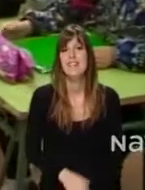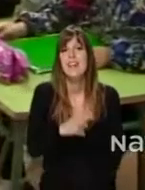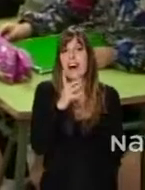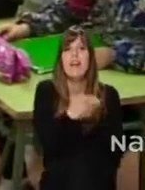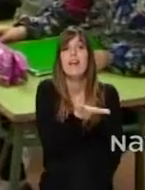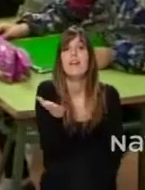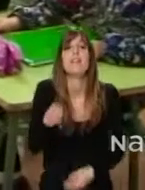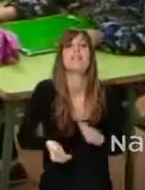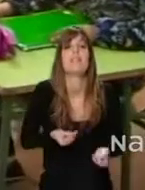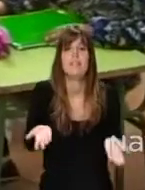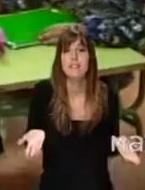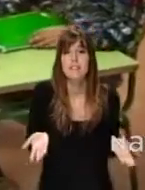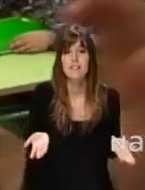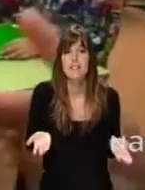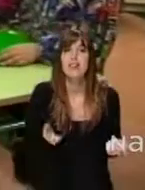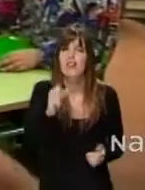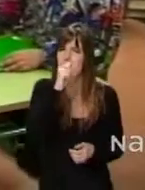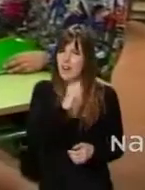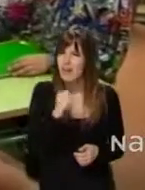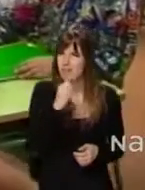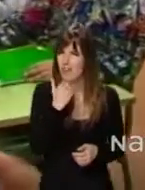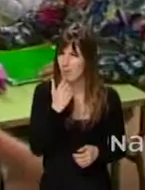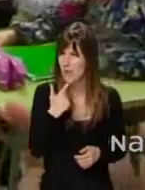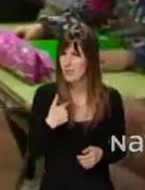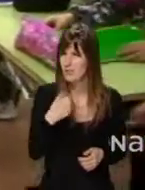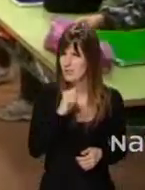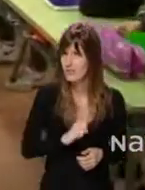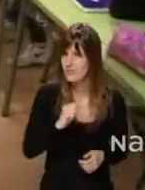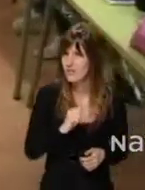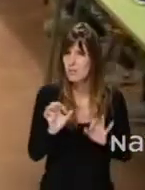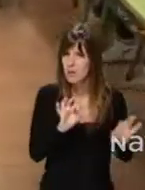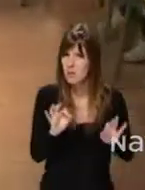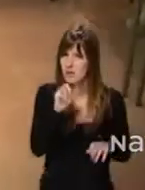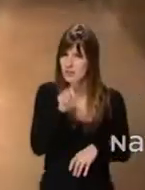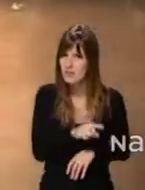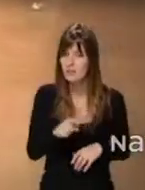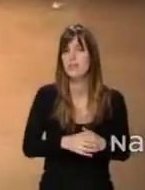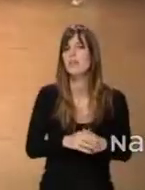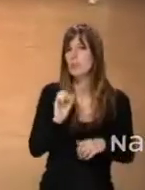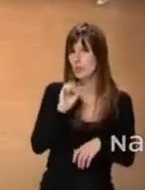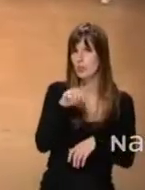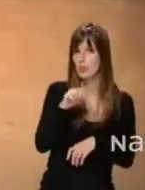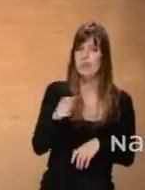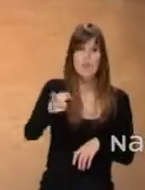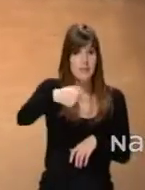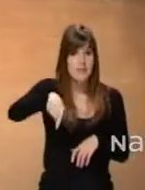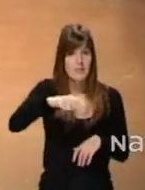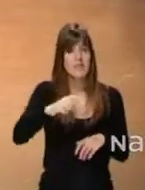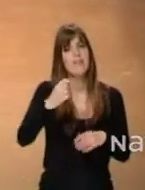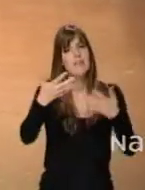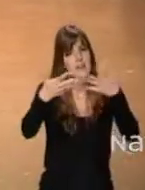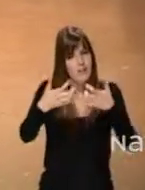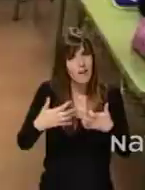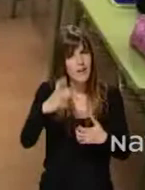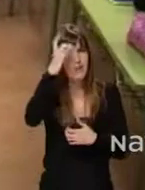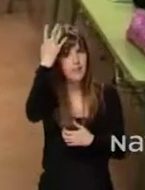hacer? Me vais a cantar una canción, ¿no? Sí, sí. ¿Que la habéis compuesto en esta misma escuela?